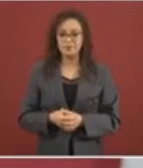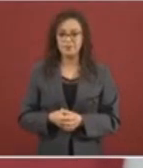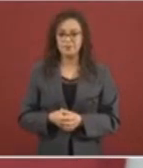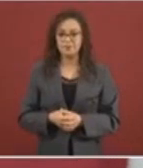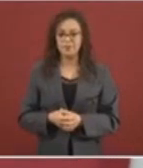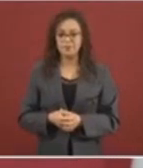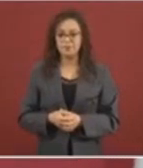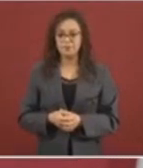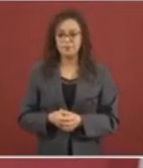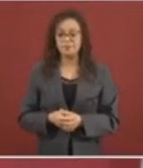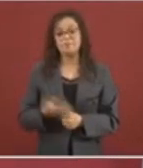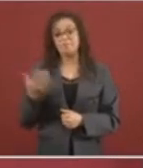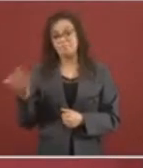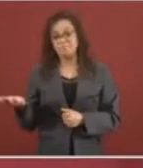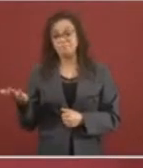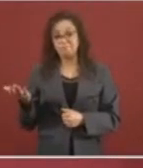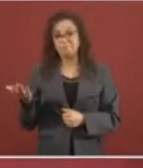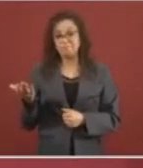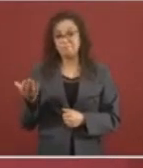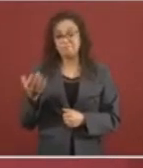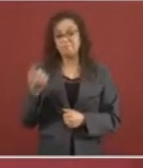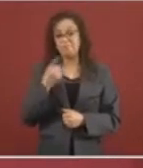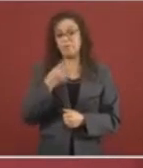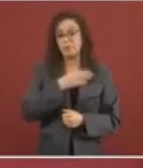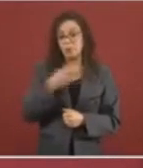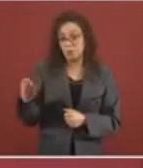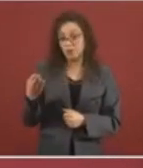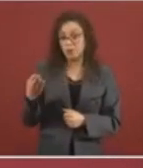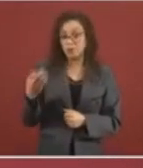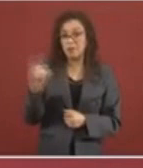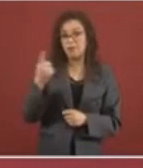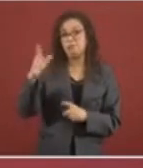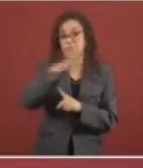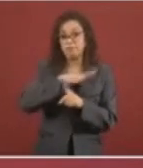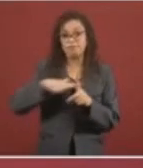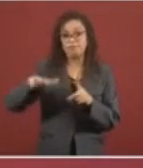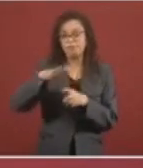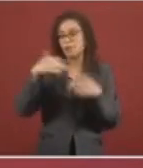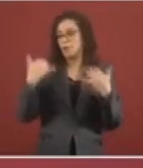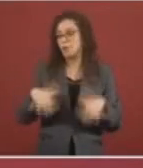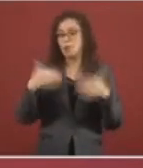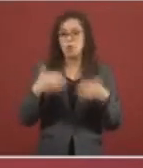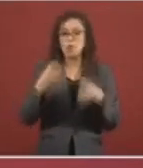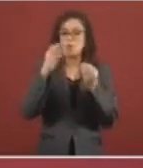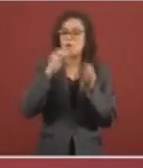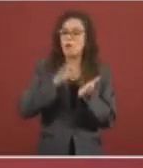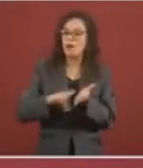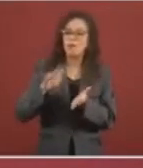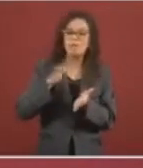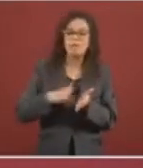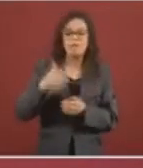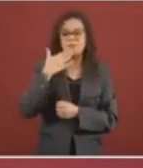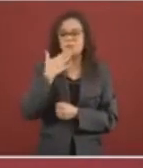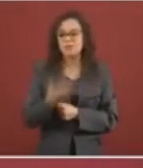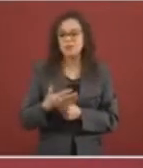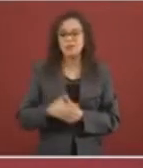Entonces, afortunadamente, el pueblo está ayudando mucho, mucho, mucho, mucho, mucho. Y de todas